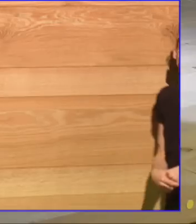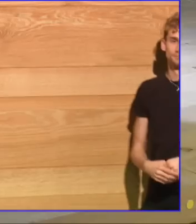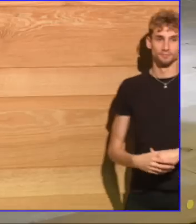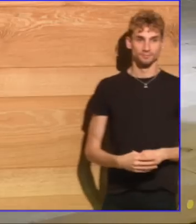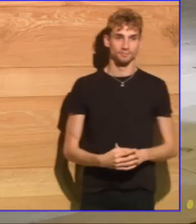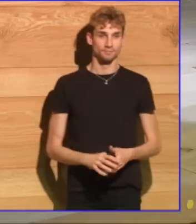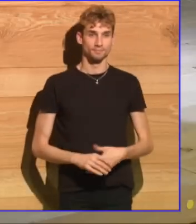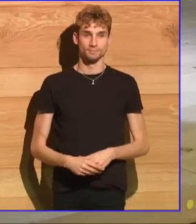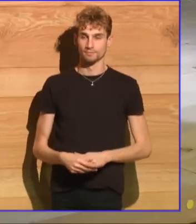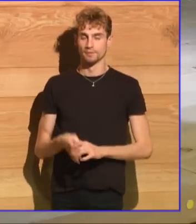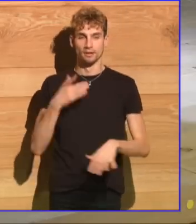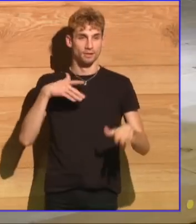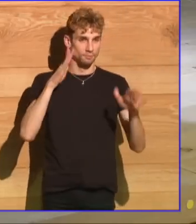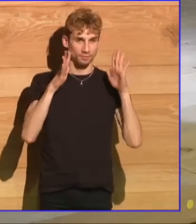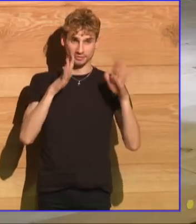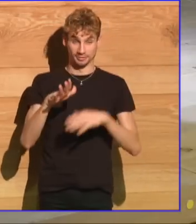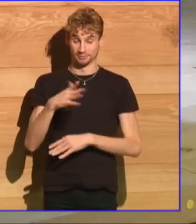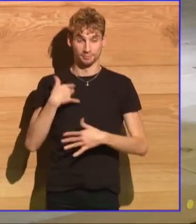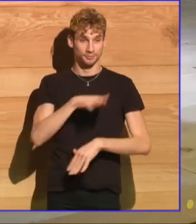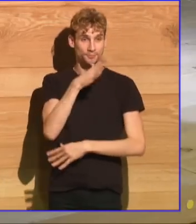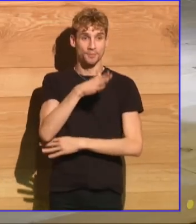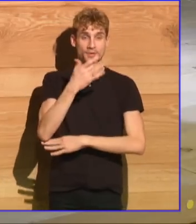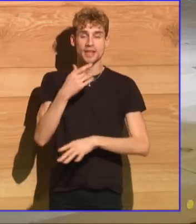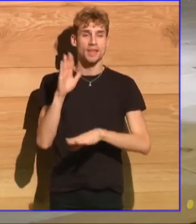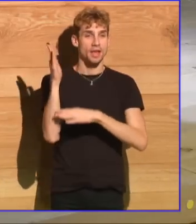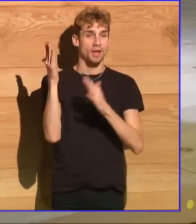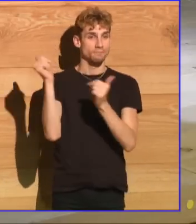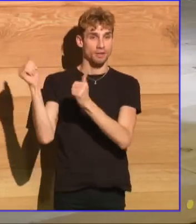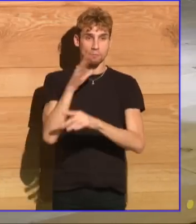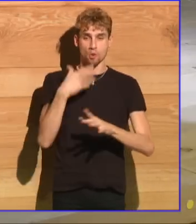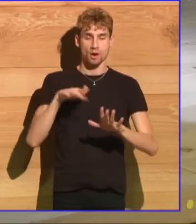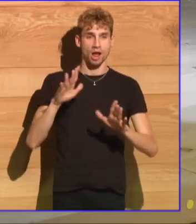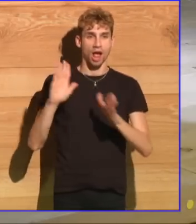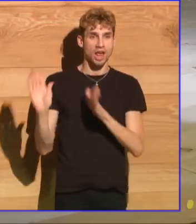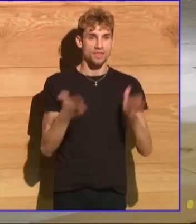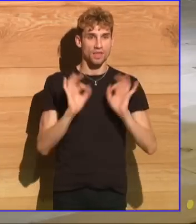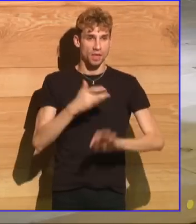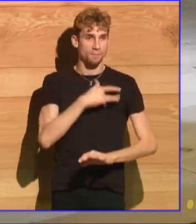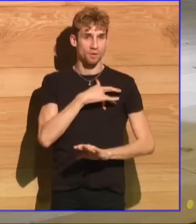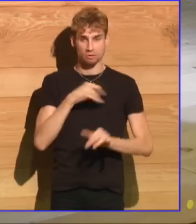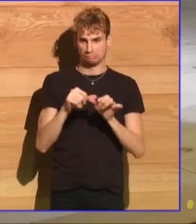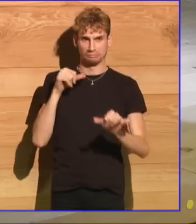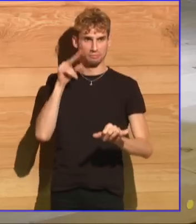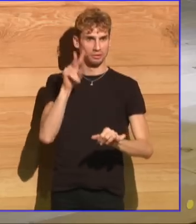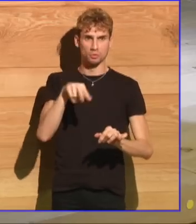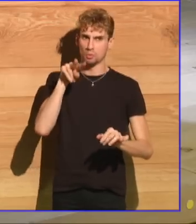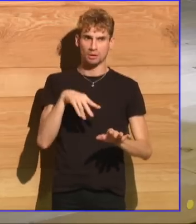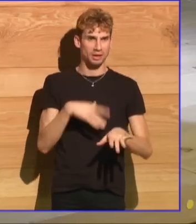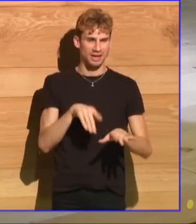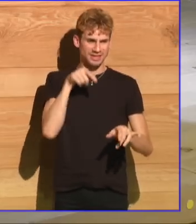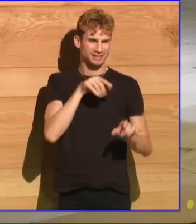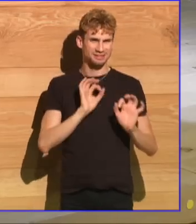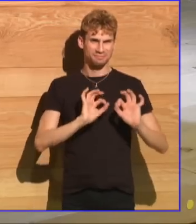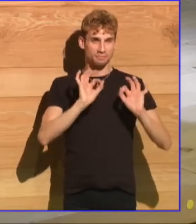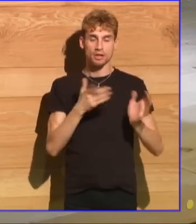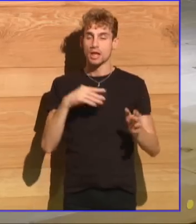que me parece fascinante ese momento, cuando se despiden, una escena de amor que es... O sea, yo no he visto una película de amor en mi vida como esta, ¿vale? O sea, es algo impresionante. Entonces se besan, se